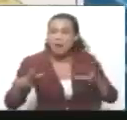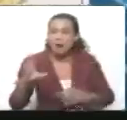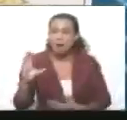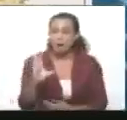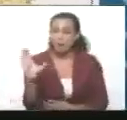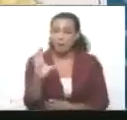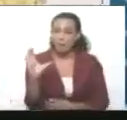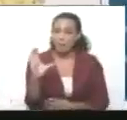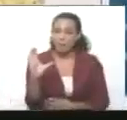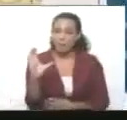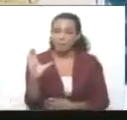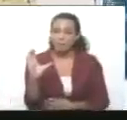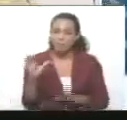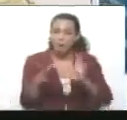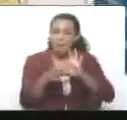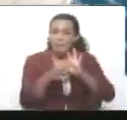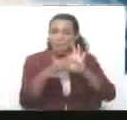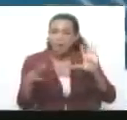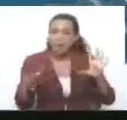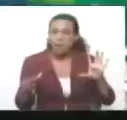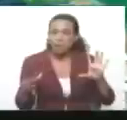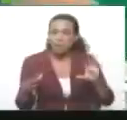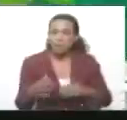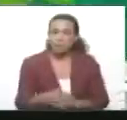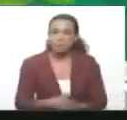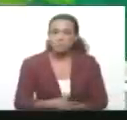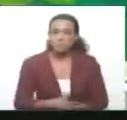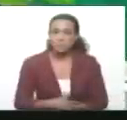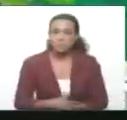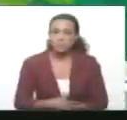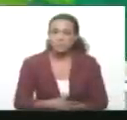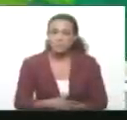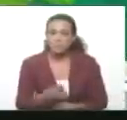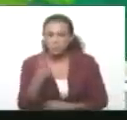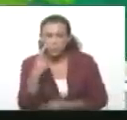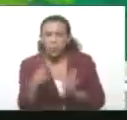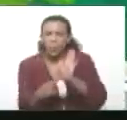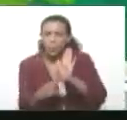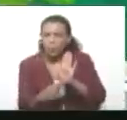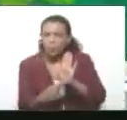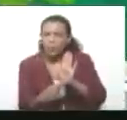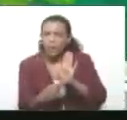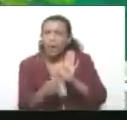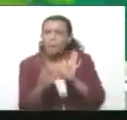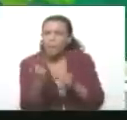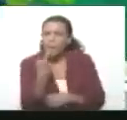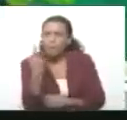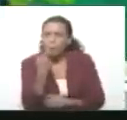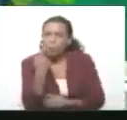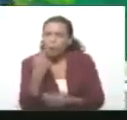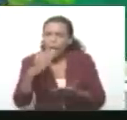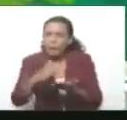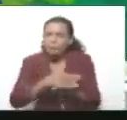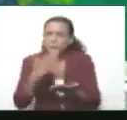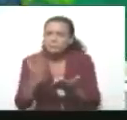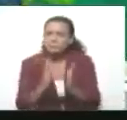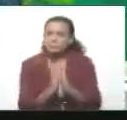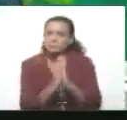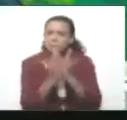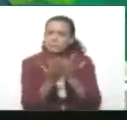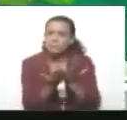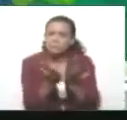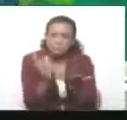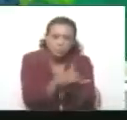no me pusieron aquí el mapa de la gran Colombia Yo preferiría Mostrar ese mapa déjame buscarlo aquí en los documentos